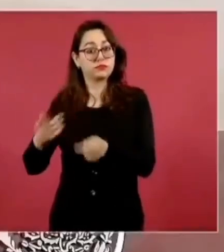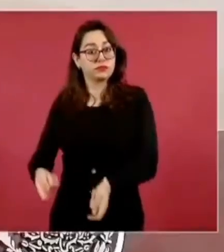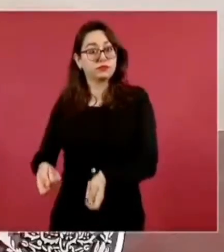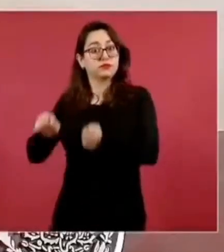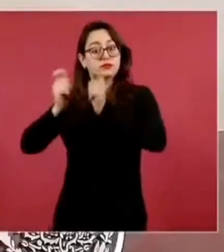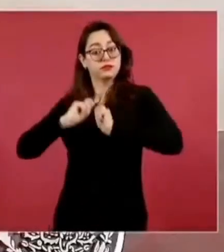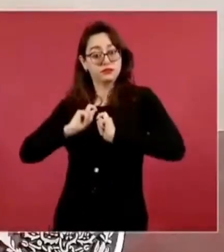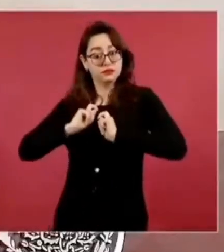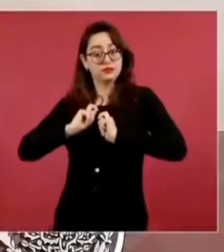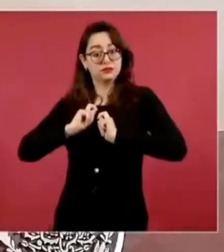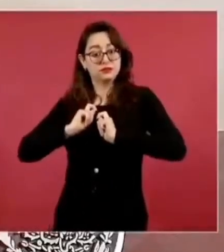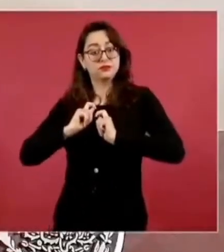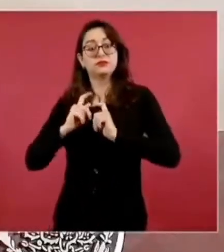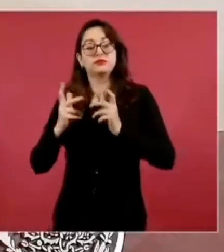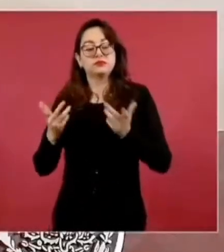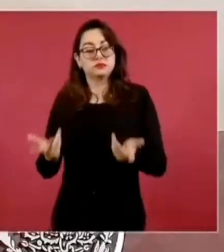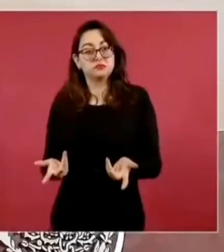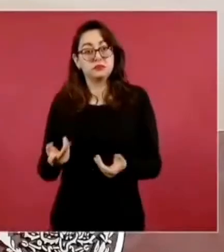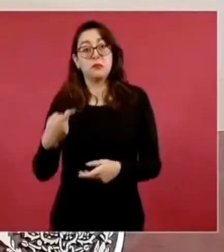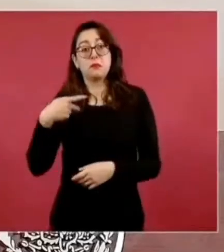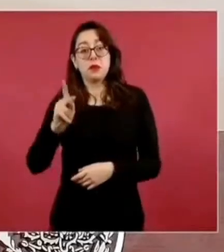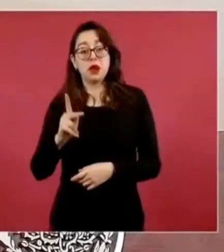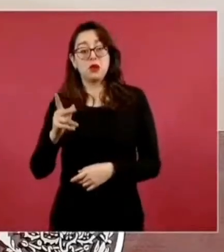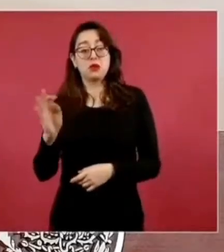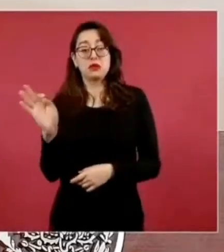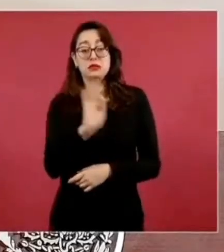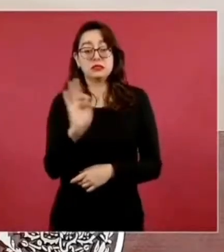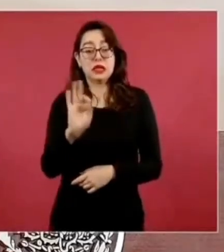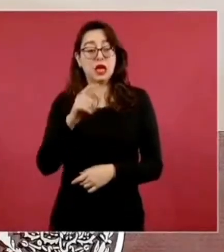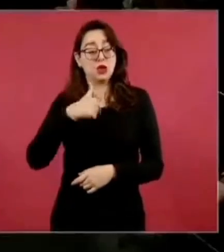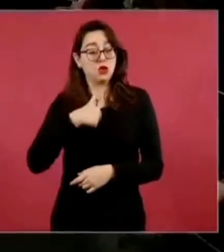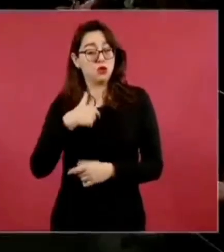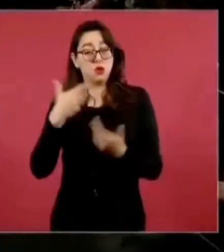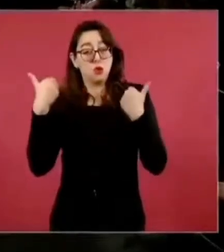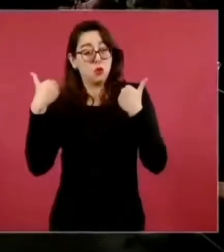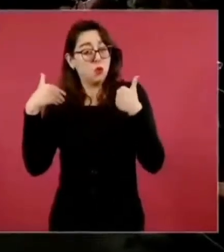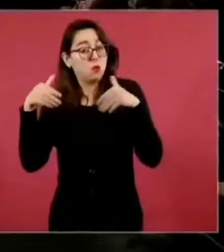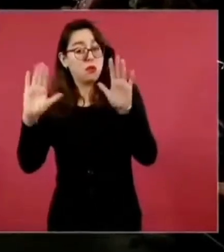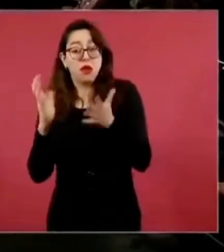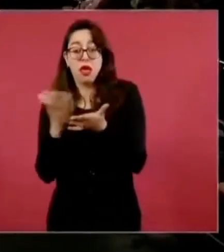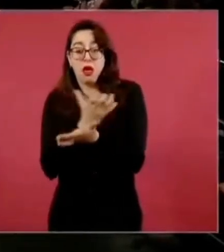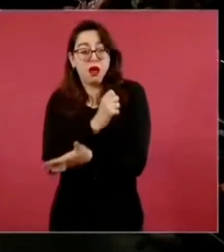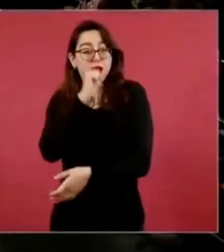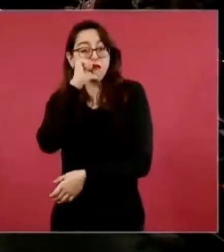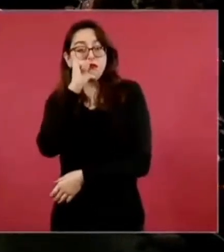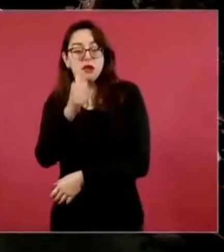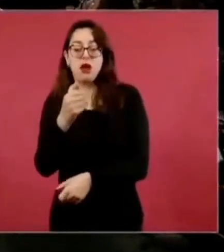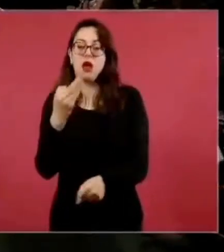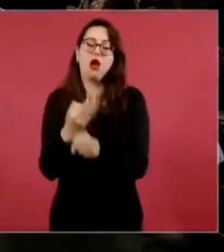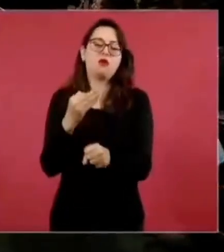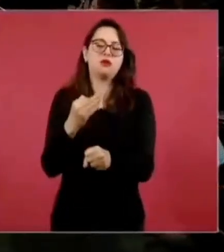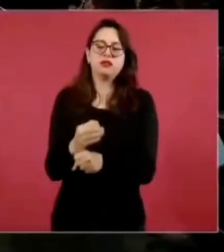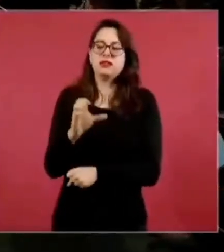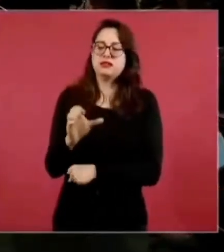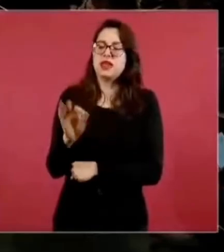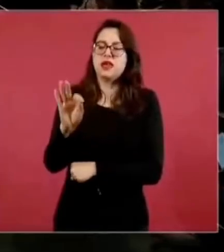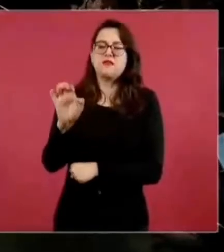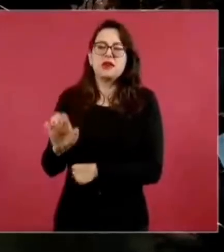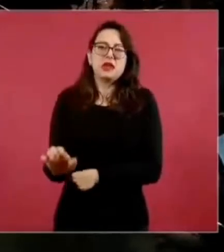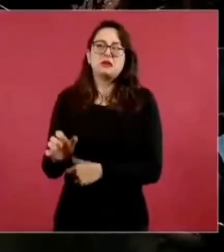fuese del 10, del 15% de toda la producción de energía eléctrica en el país.